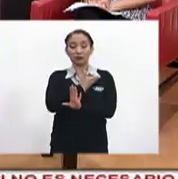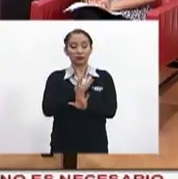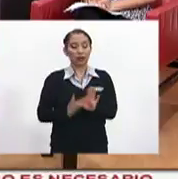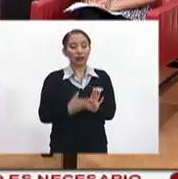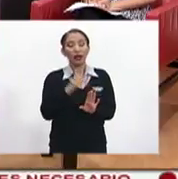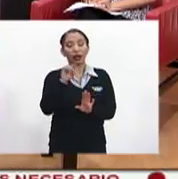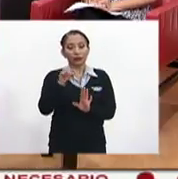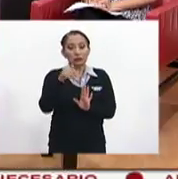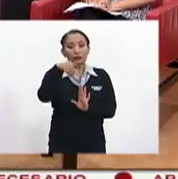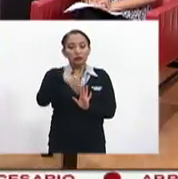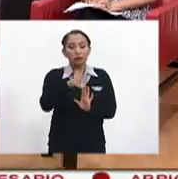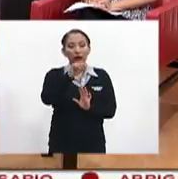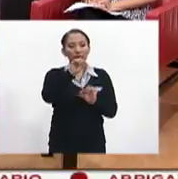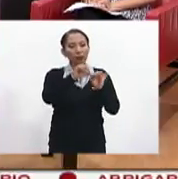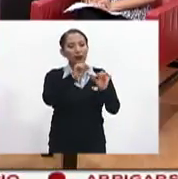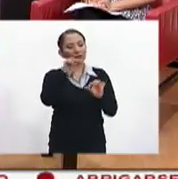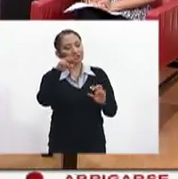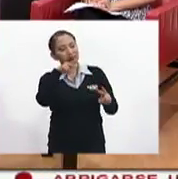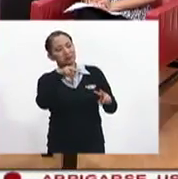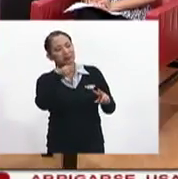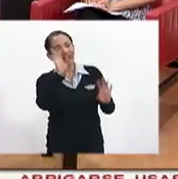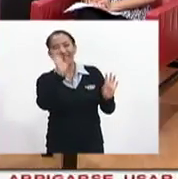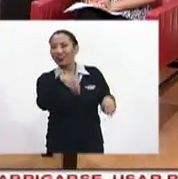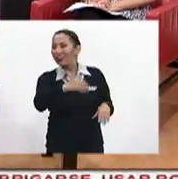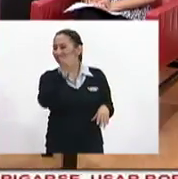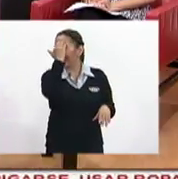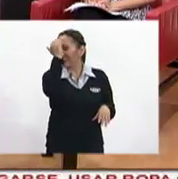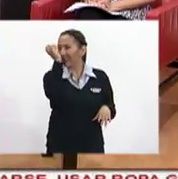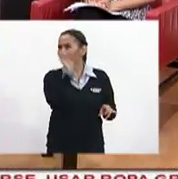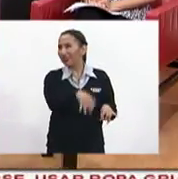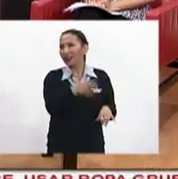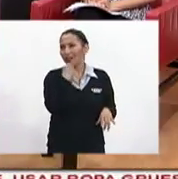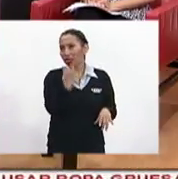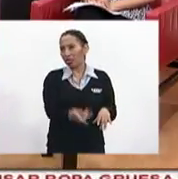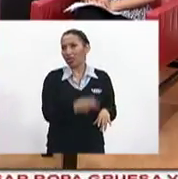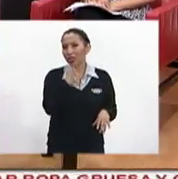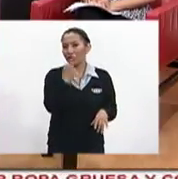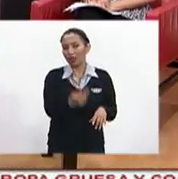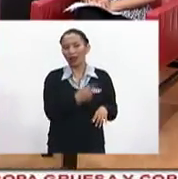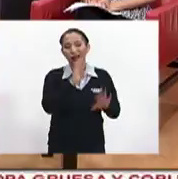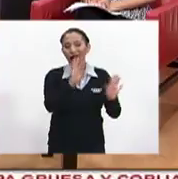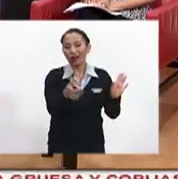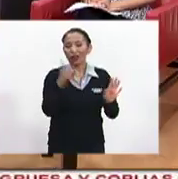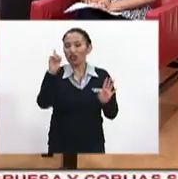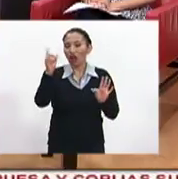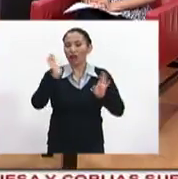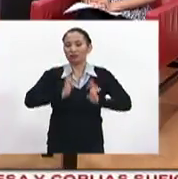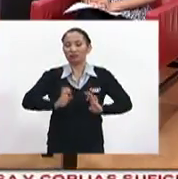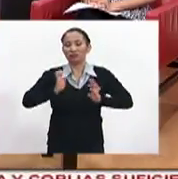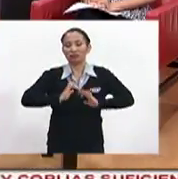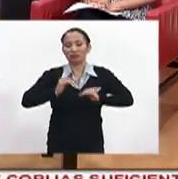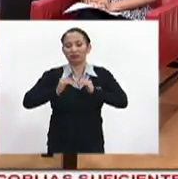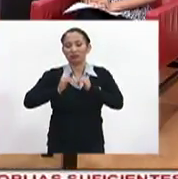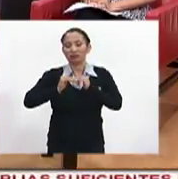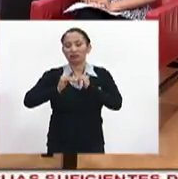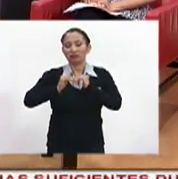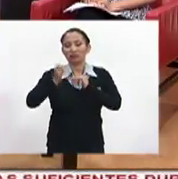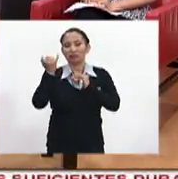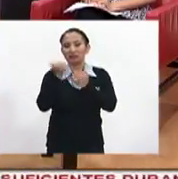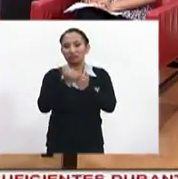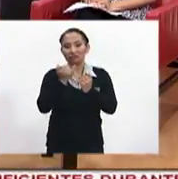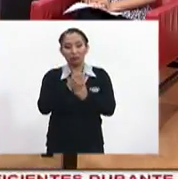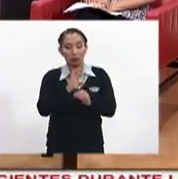seguía fluctuando, pero pues los mercados mal que bien han aprendido que la